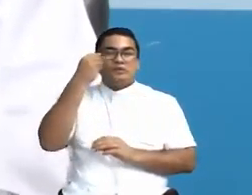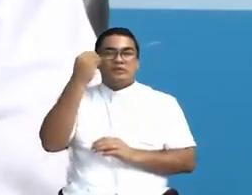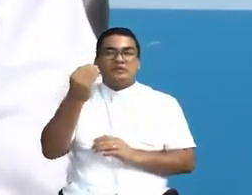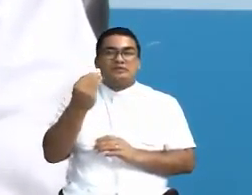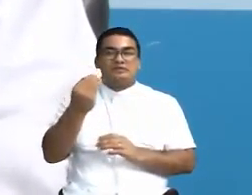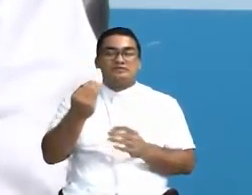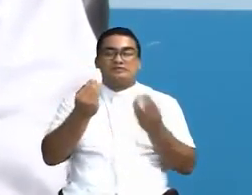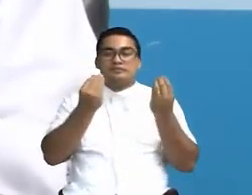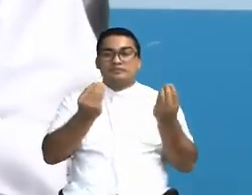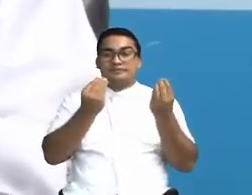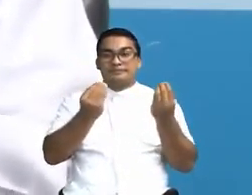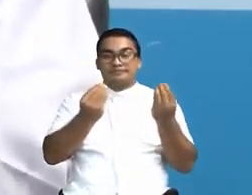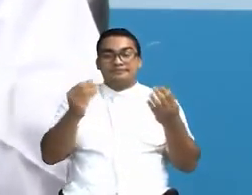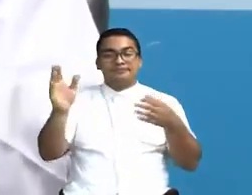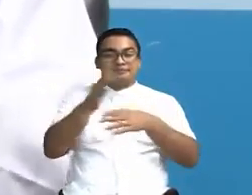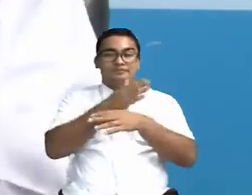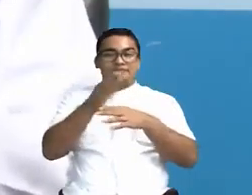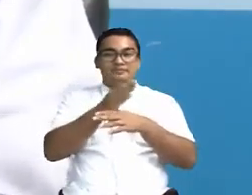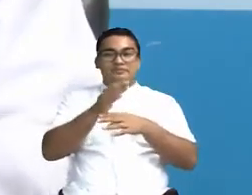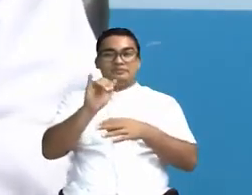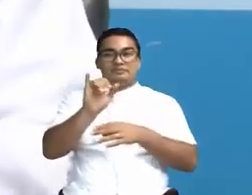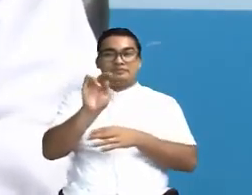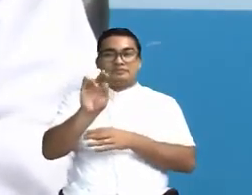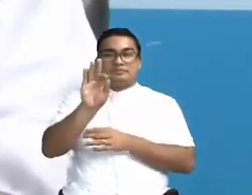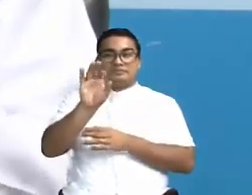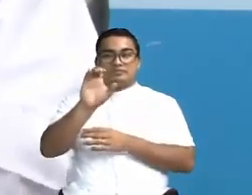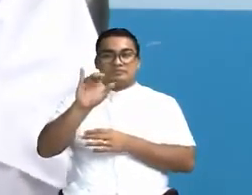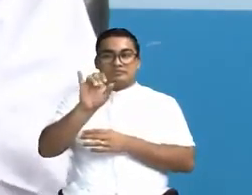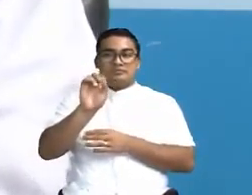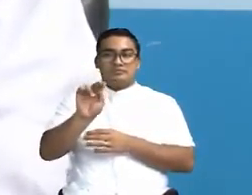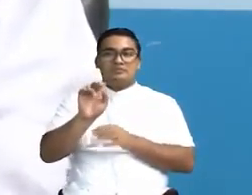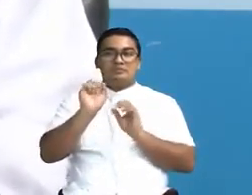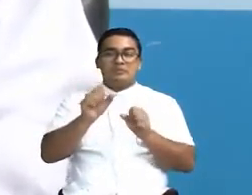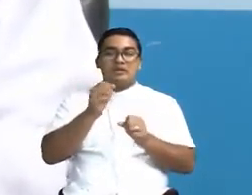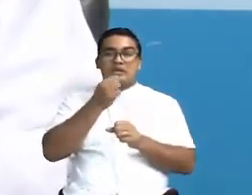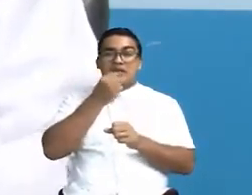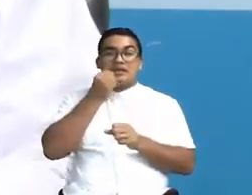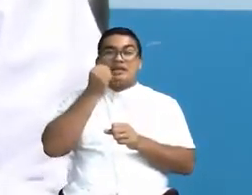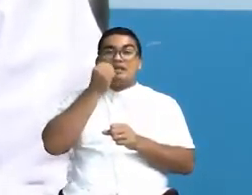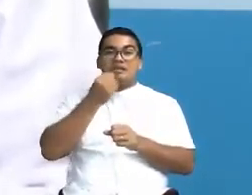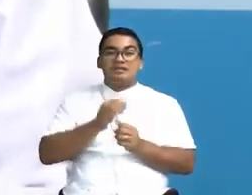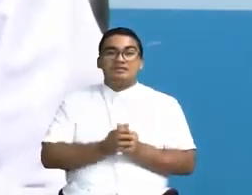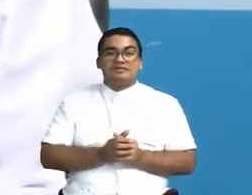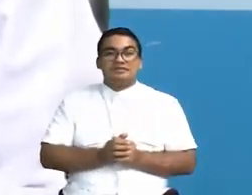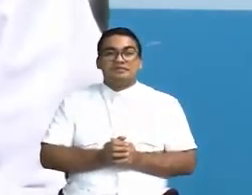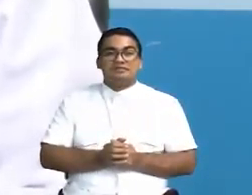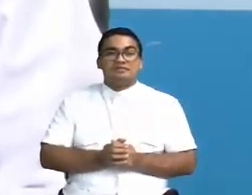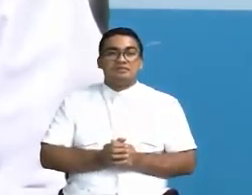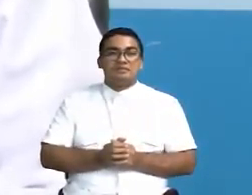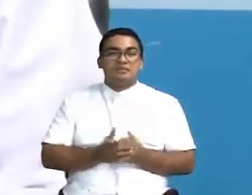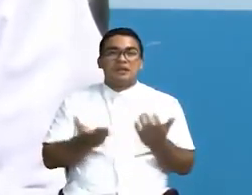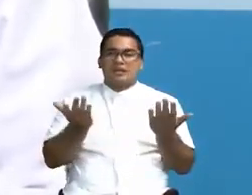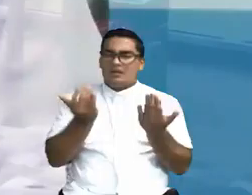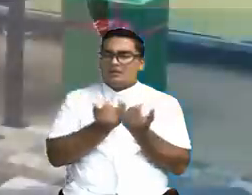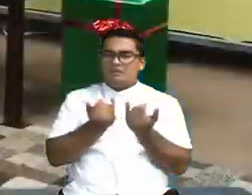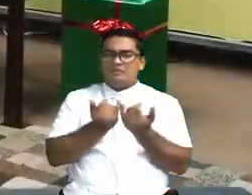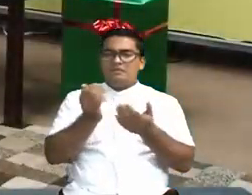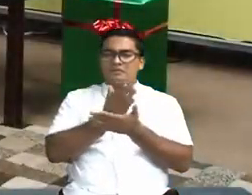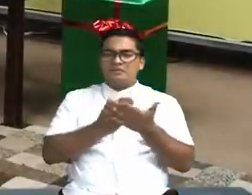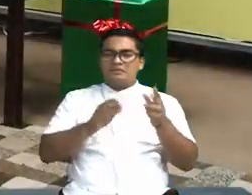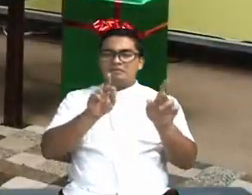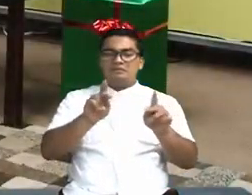los más propensos a estas infecciones de transmisión sexual que se encuentran a nivel bucal. También tiene que ver con el tipo de piel, porque hay personas que son